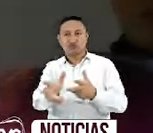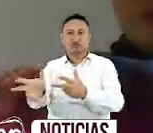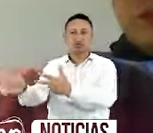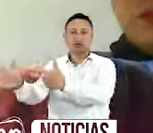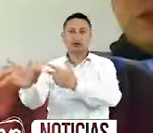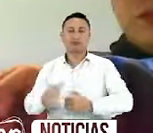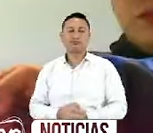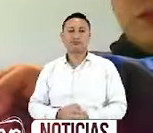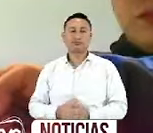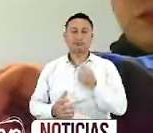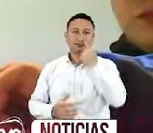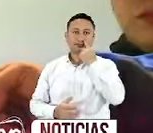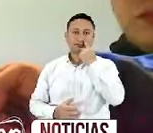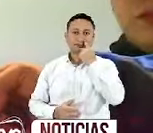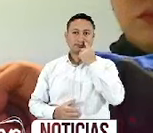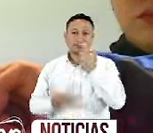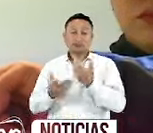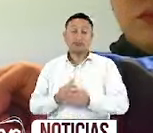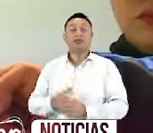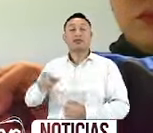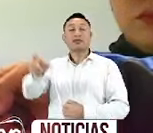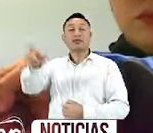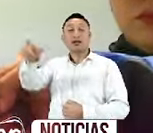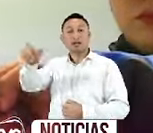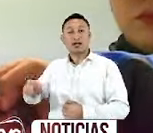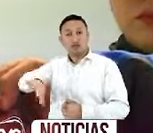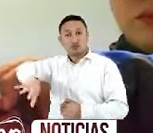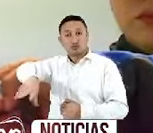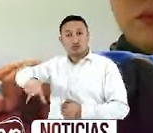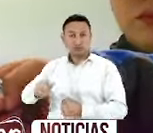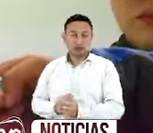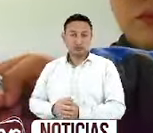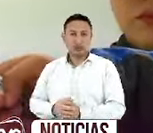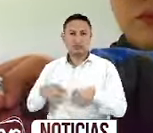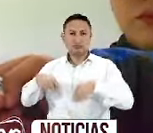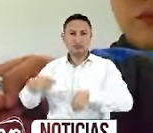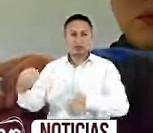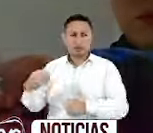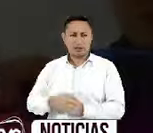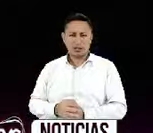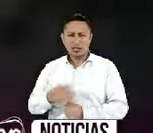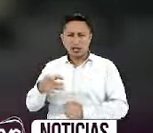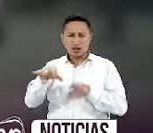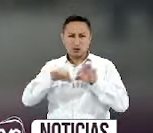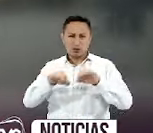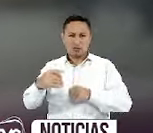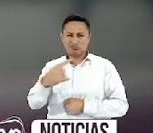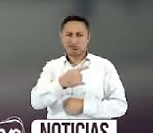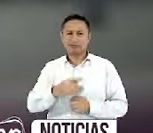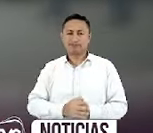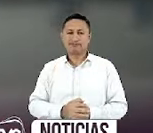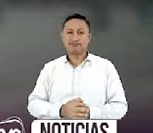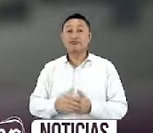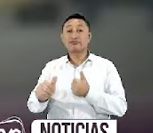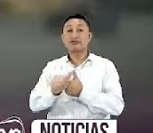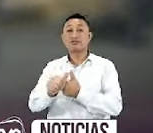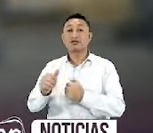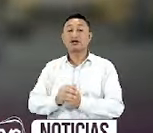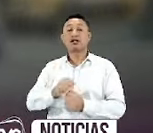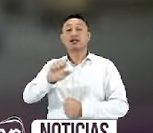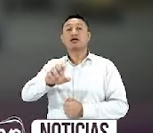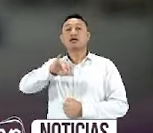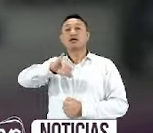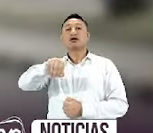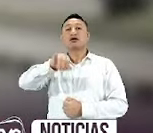Se registra un posible robo a un transeúnte, el cual nos dio las mismas características. A la altura del sector de El Ejido, en